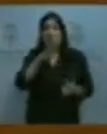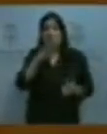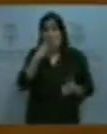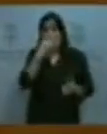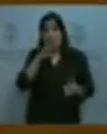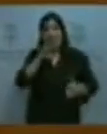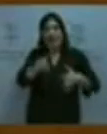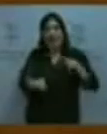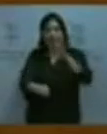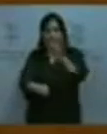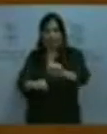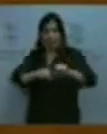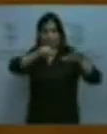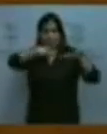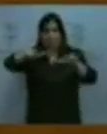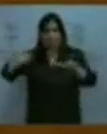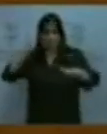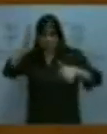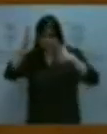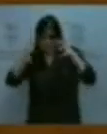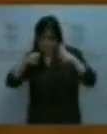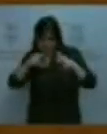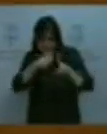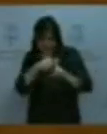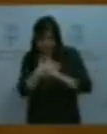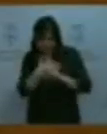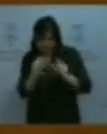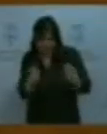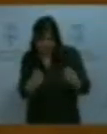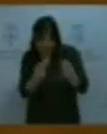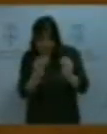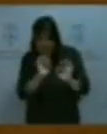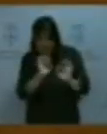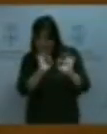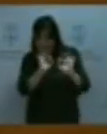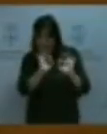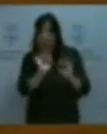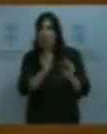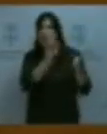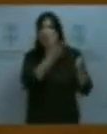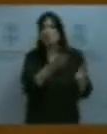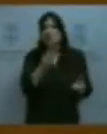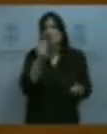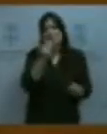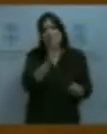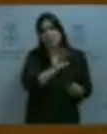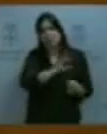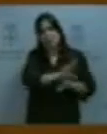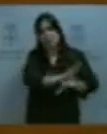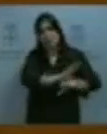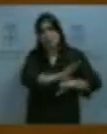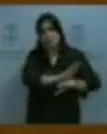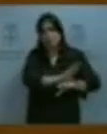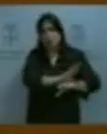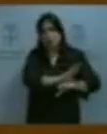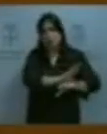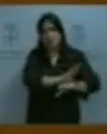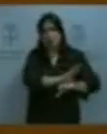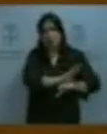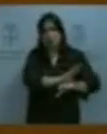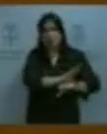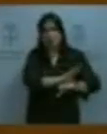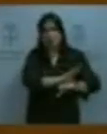poco mejor? ¿O cree usted, señor consejero, que en estos 63 municipios asturianos, en los que